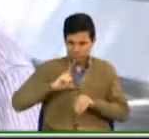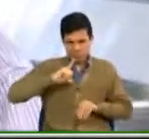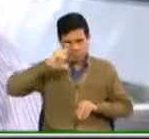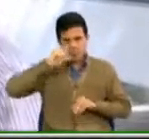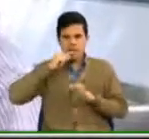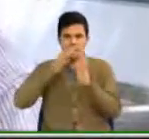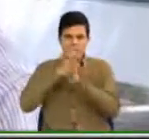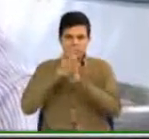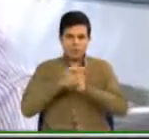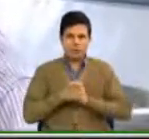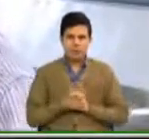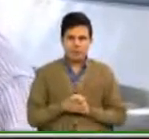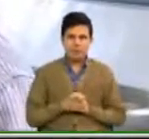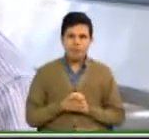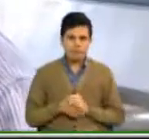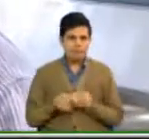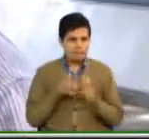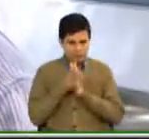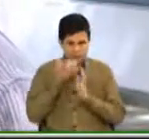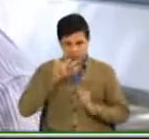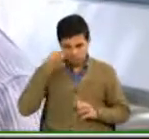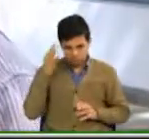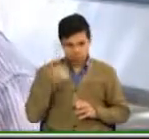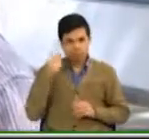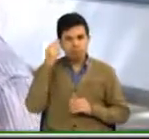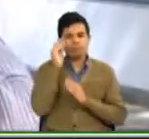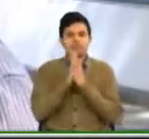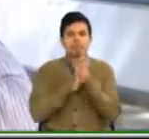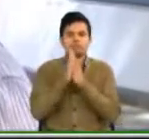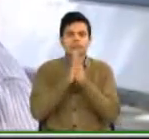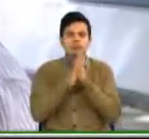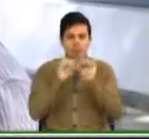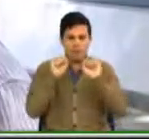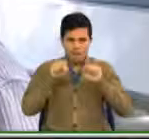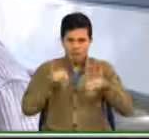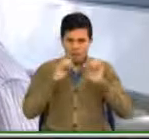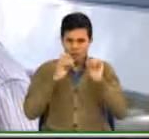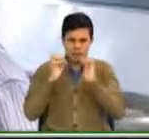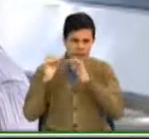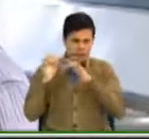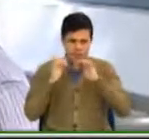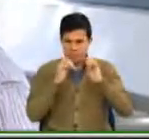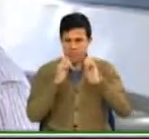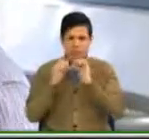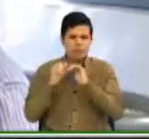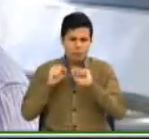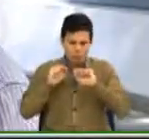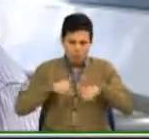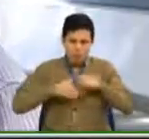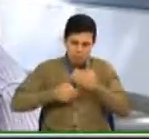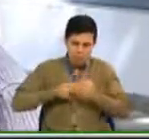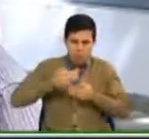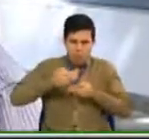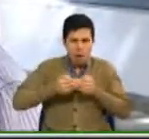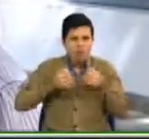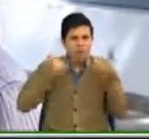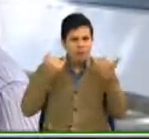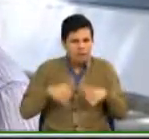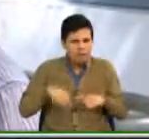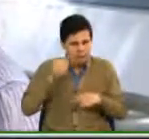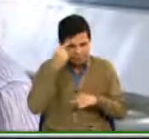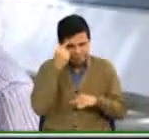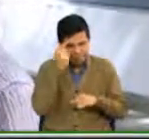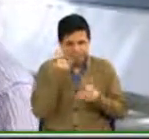Sí, la verdad es que hay una esperanza de que el conflicto minimice y se termine un poco la situación